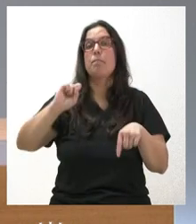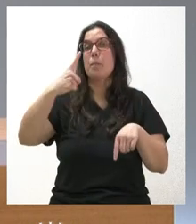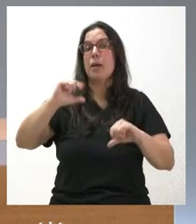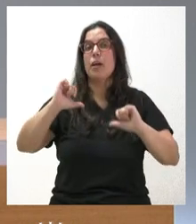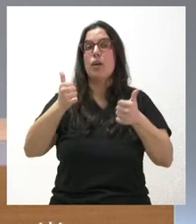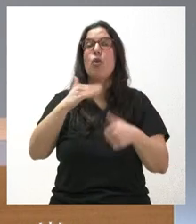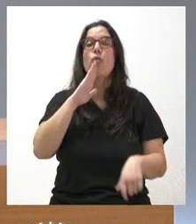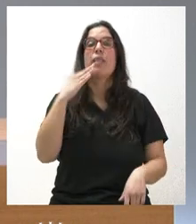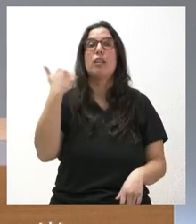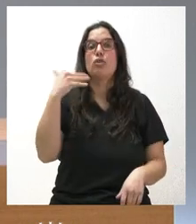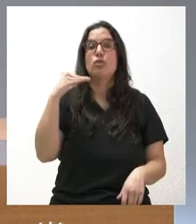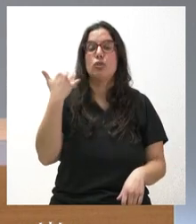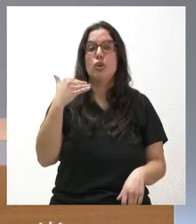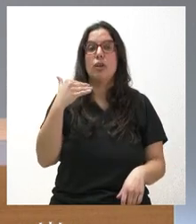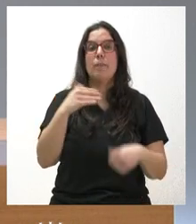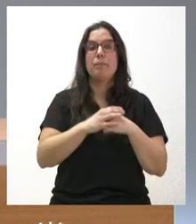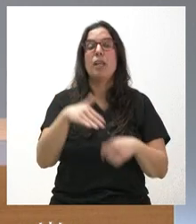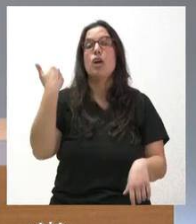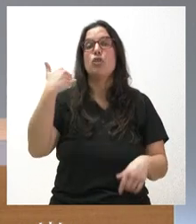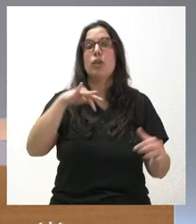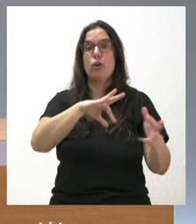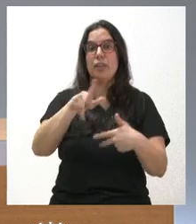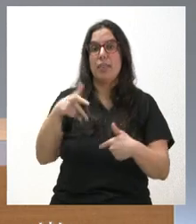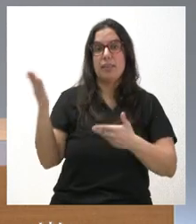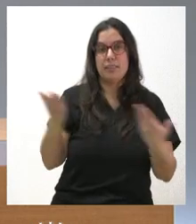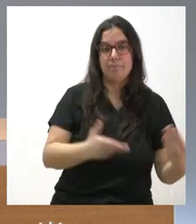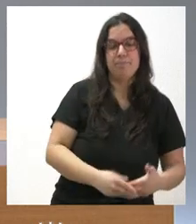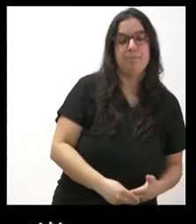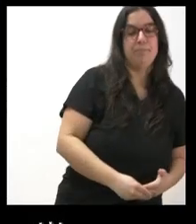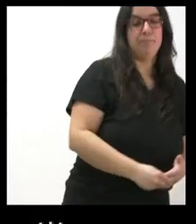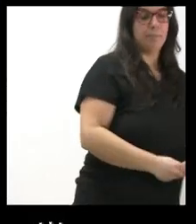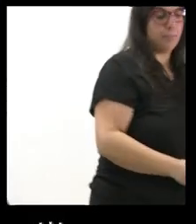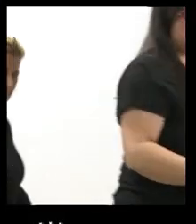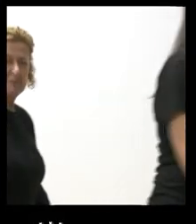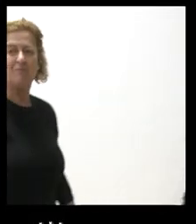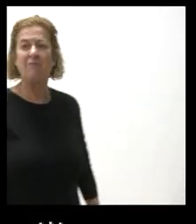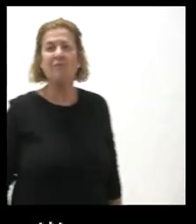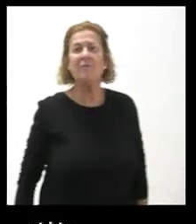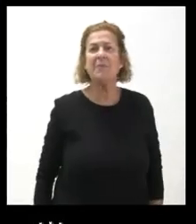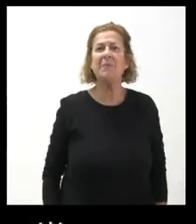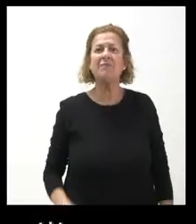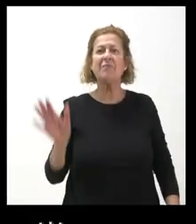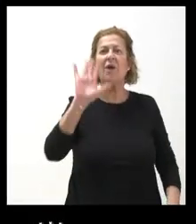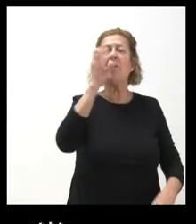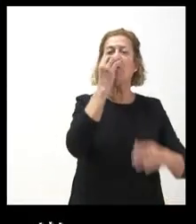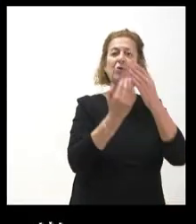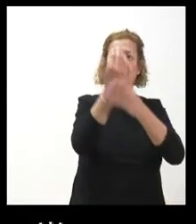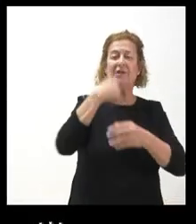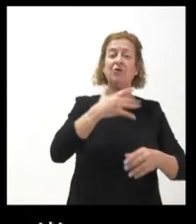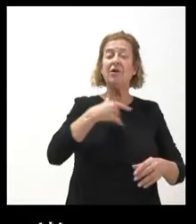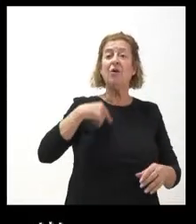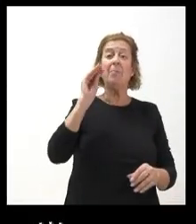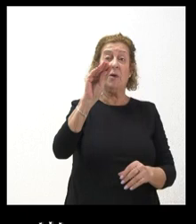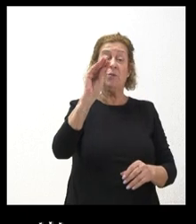en Soria con Encarna Muñoz de Soria noticias adelante Encarna Hola buenos días yo quería preguntar